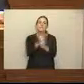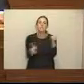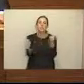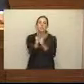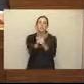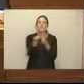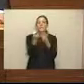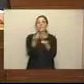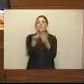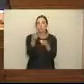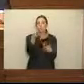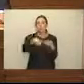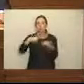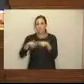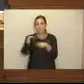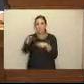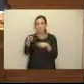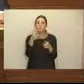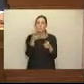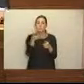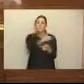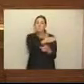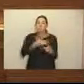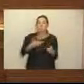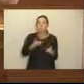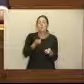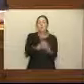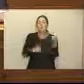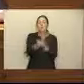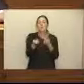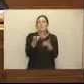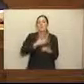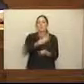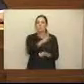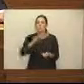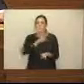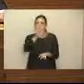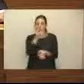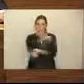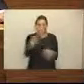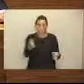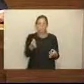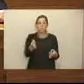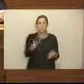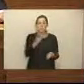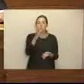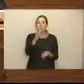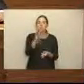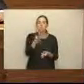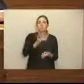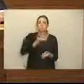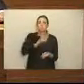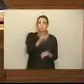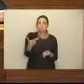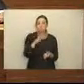gasto distintas. Ustedes prefirieron las prioridades de gasto del Partido Popular, que me parece muy bien, que contentó a una serie de ayuntamientos,